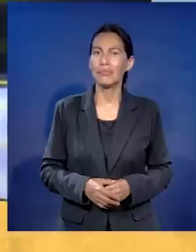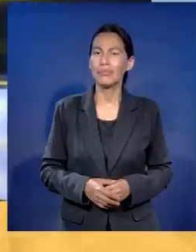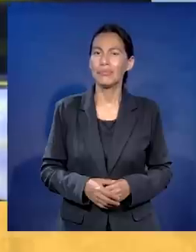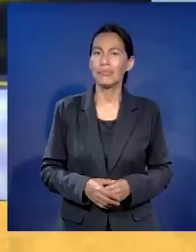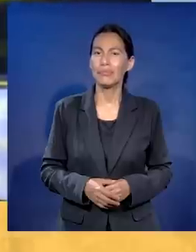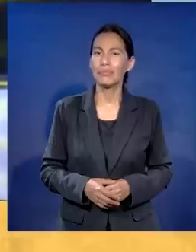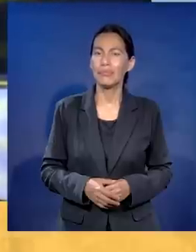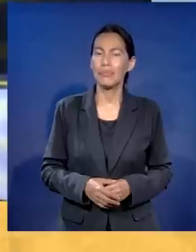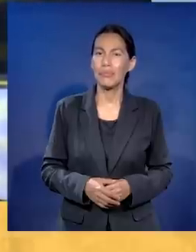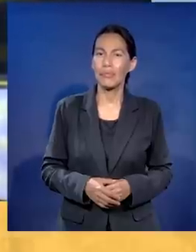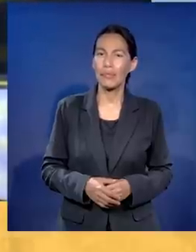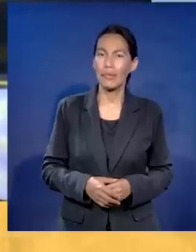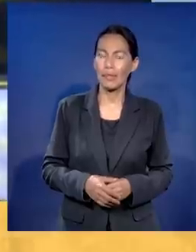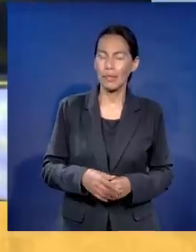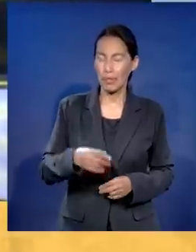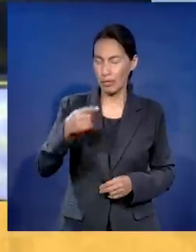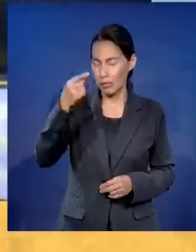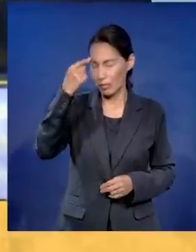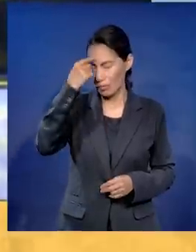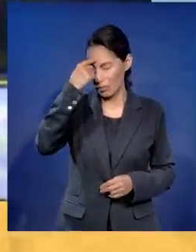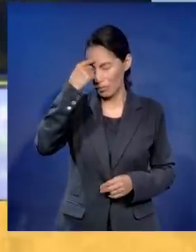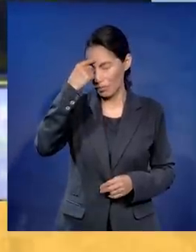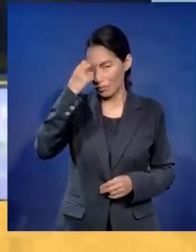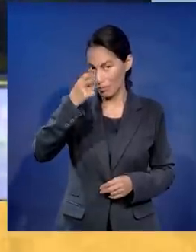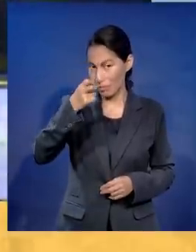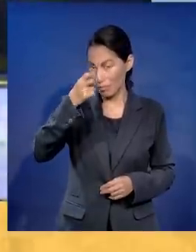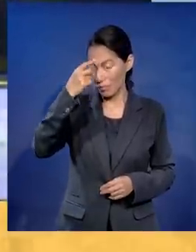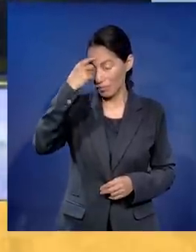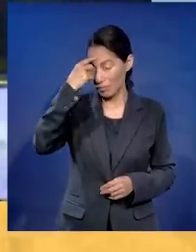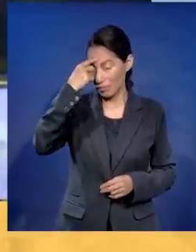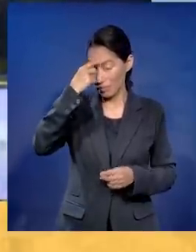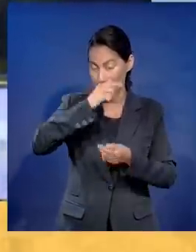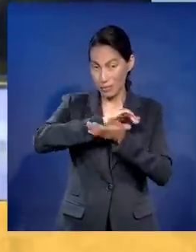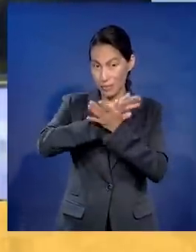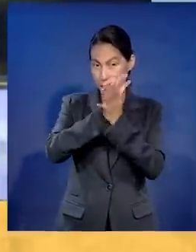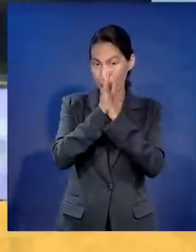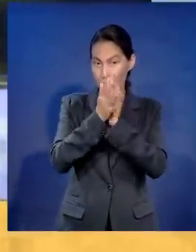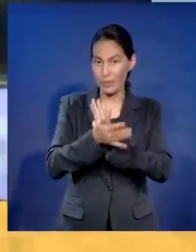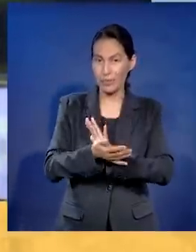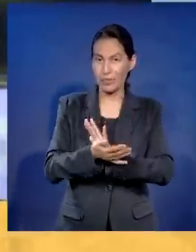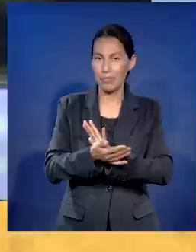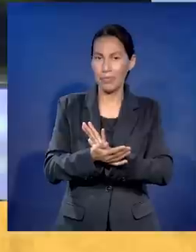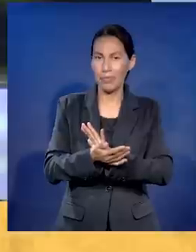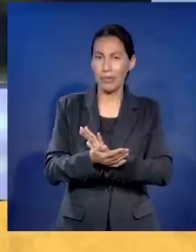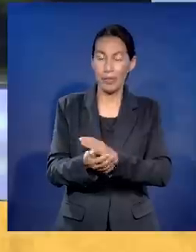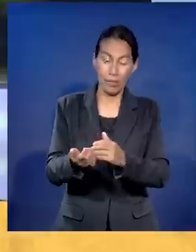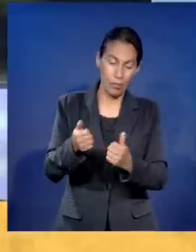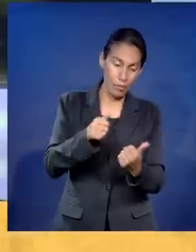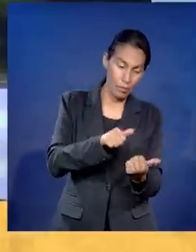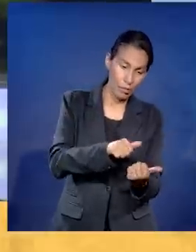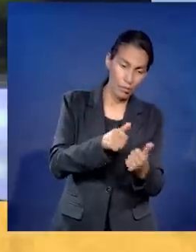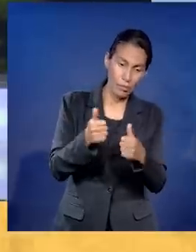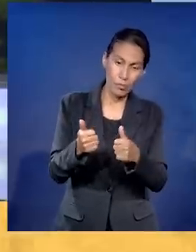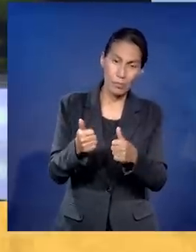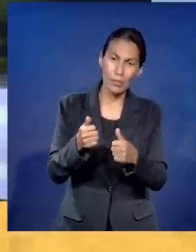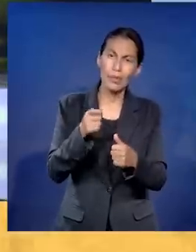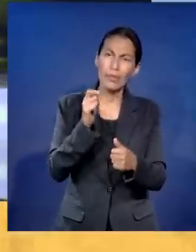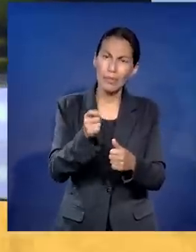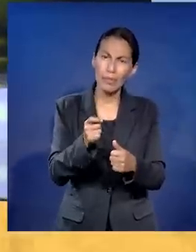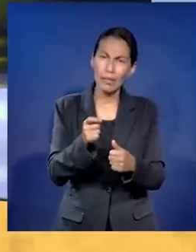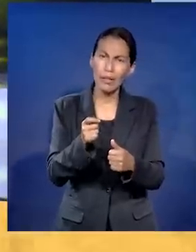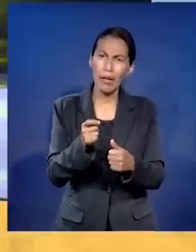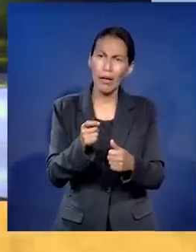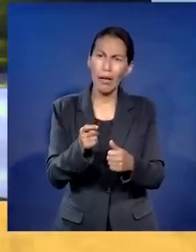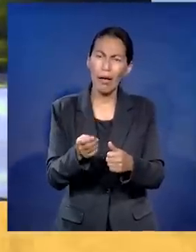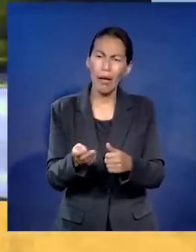de ese proceso para ser transformados en su mente el bautismo es el símbolo físico de